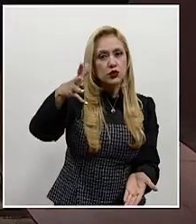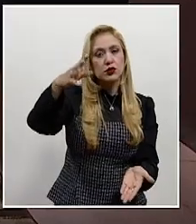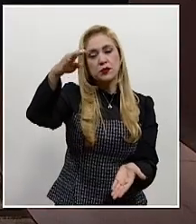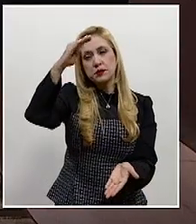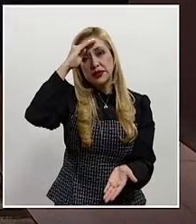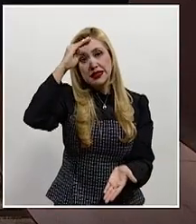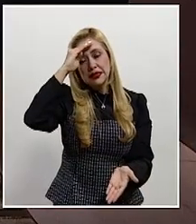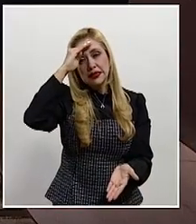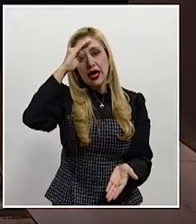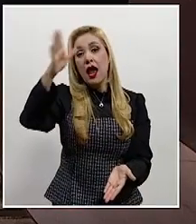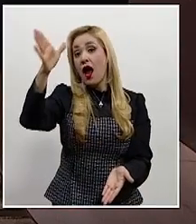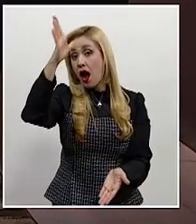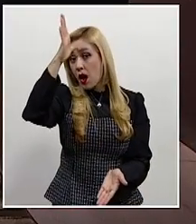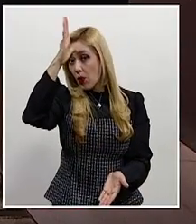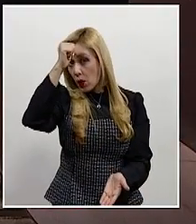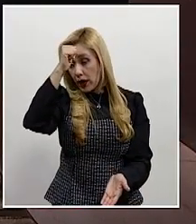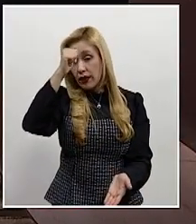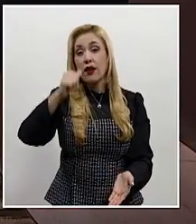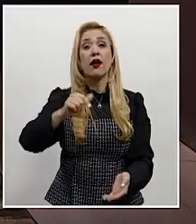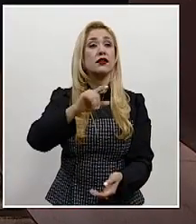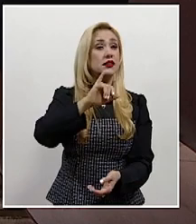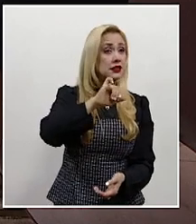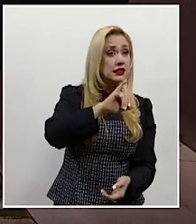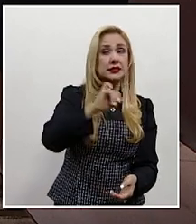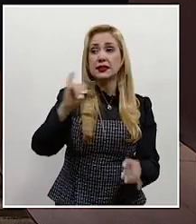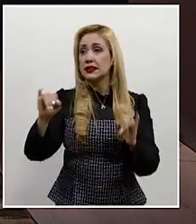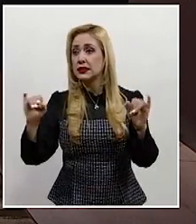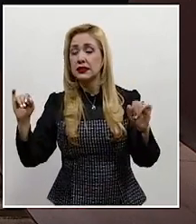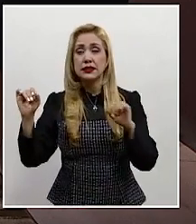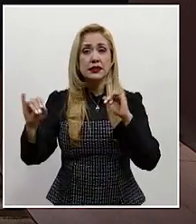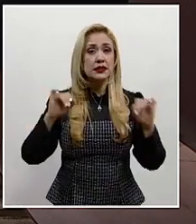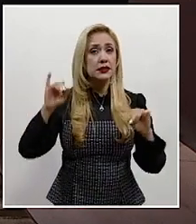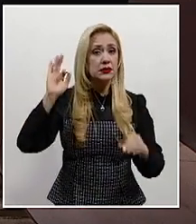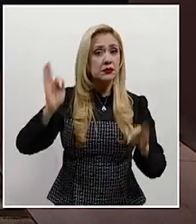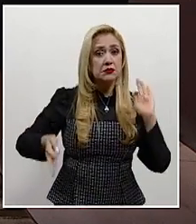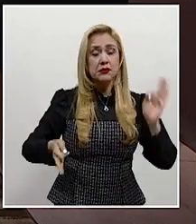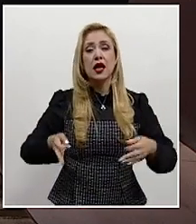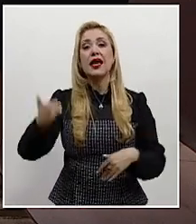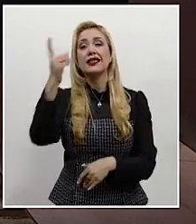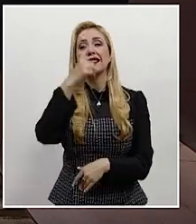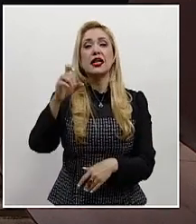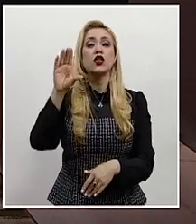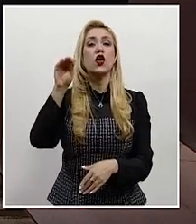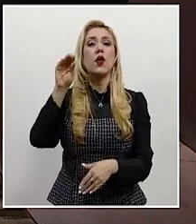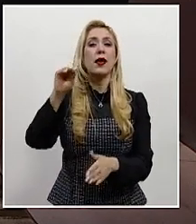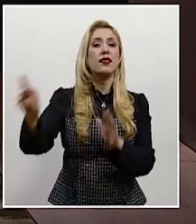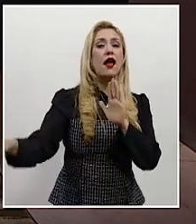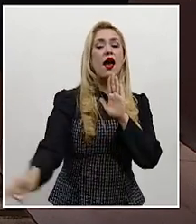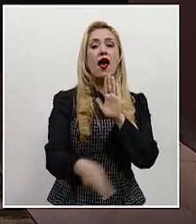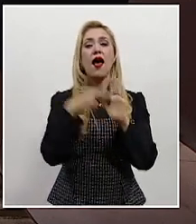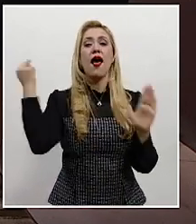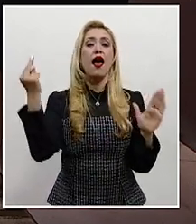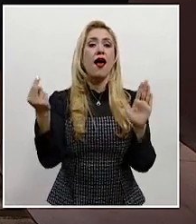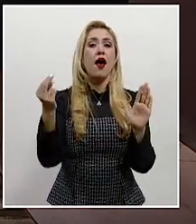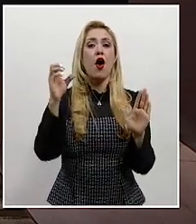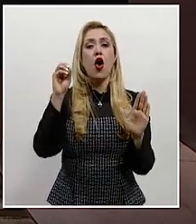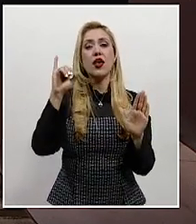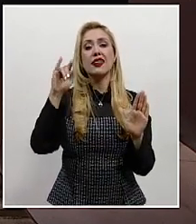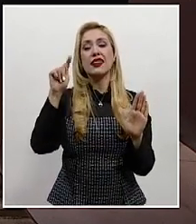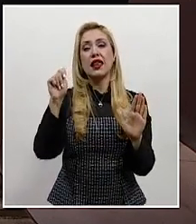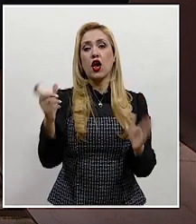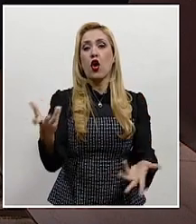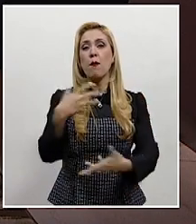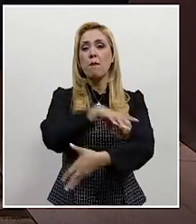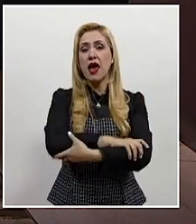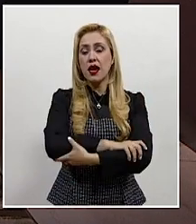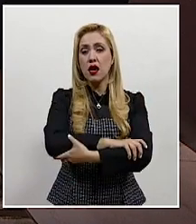pues acordar un consenso que se denomina el Convenio 190 de la OIT, que habla